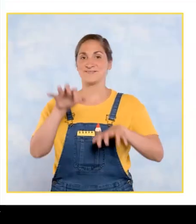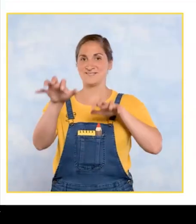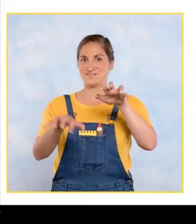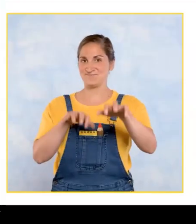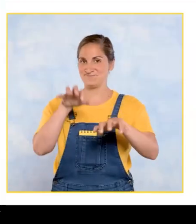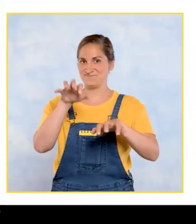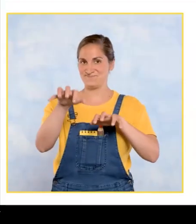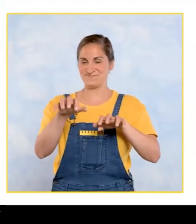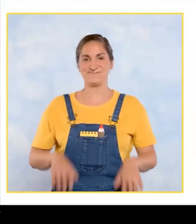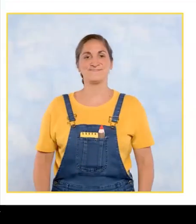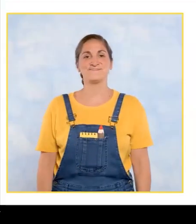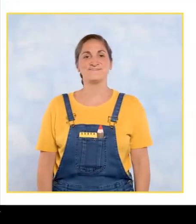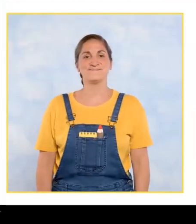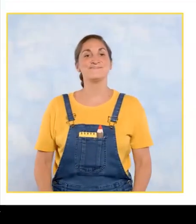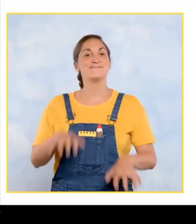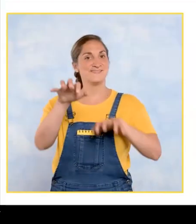Animal.